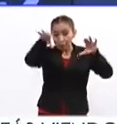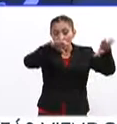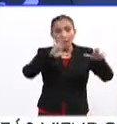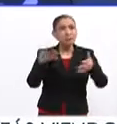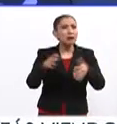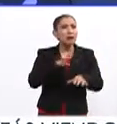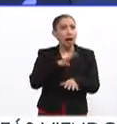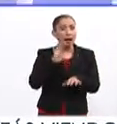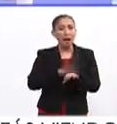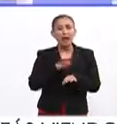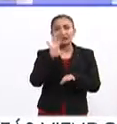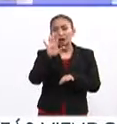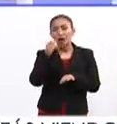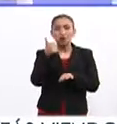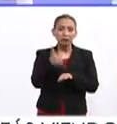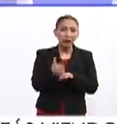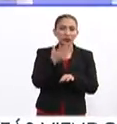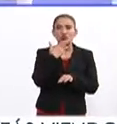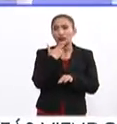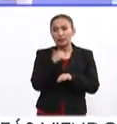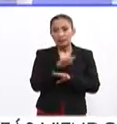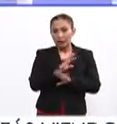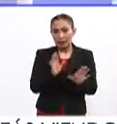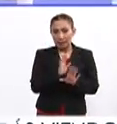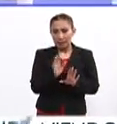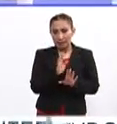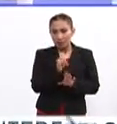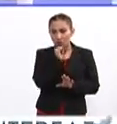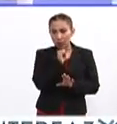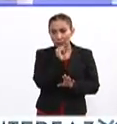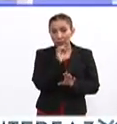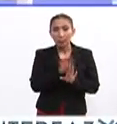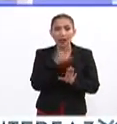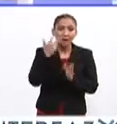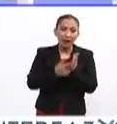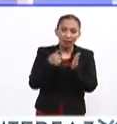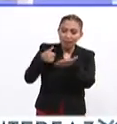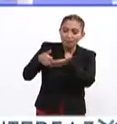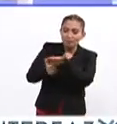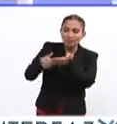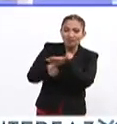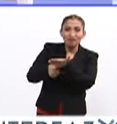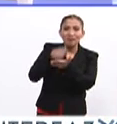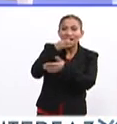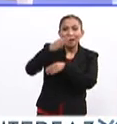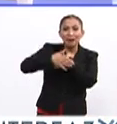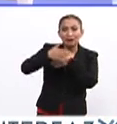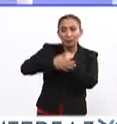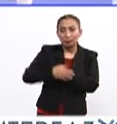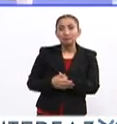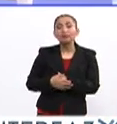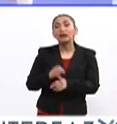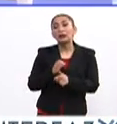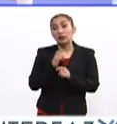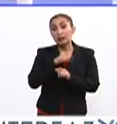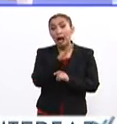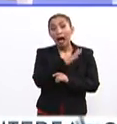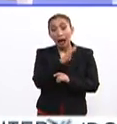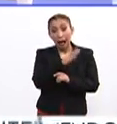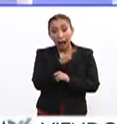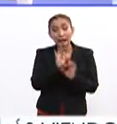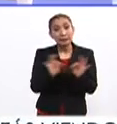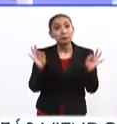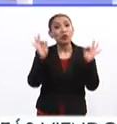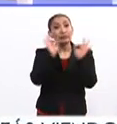tenemos aproximadamente unas 5 o 6 que no están funcionando aún porque les falta el botón de pánico. Claro. Así que ha